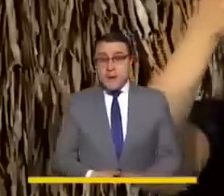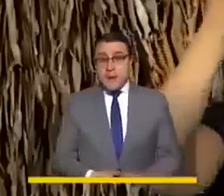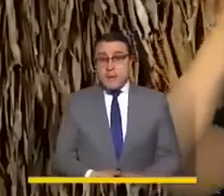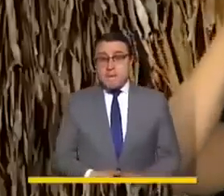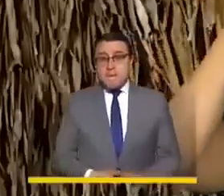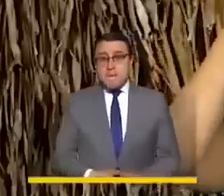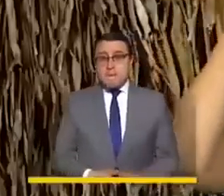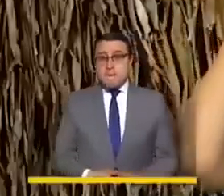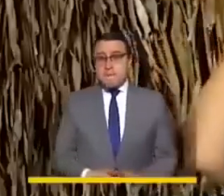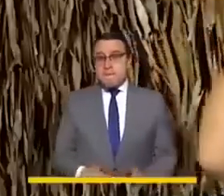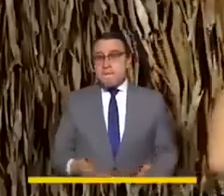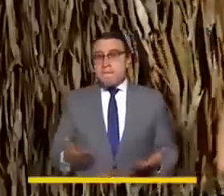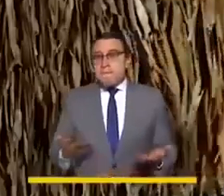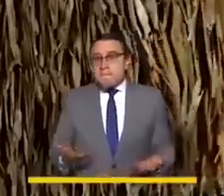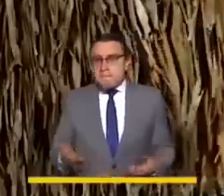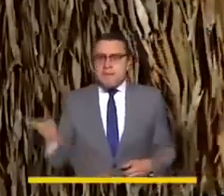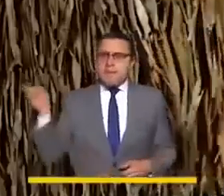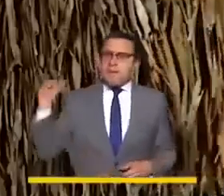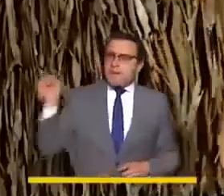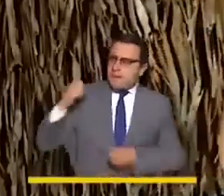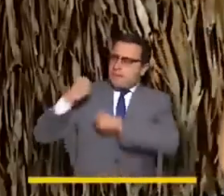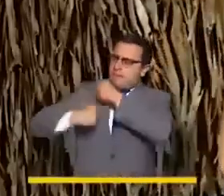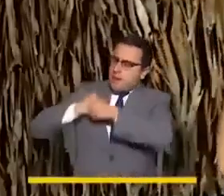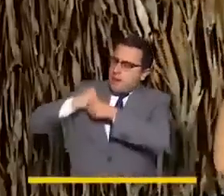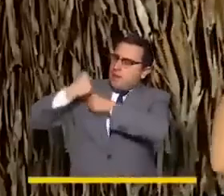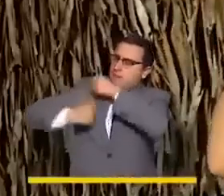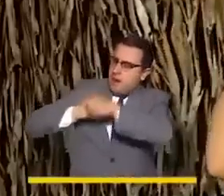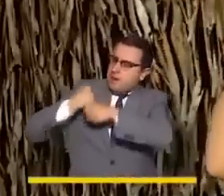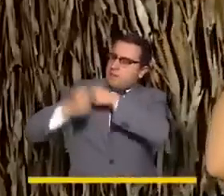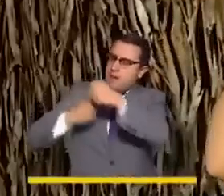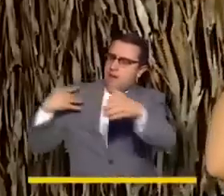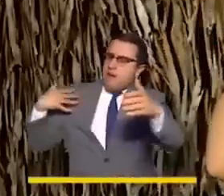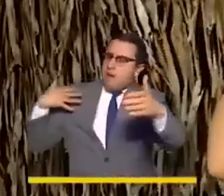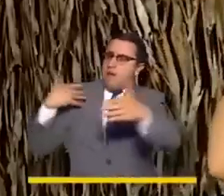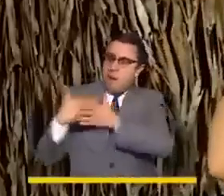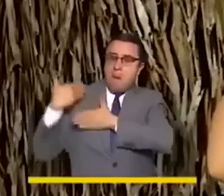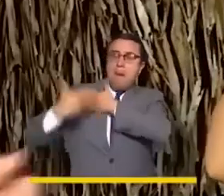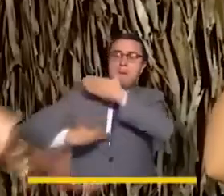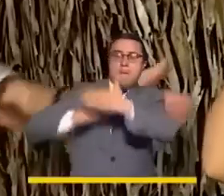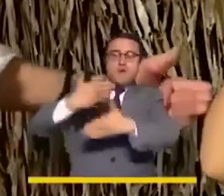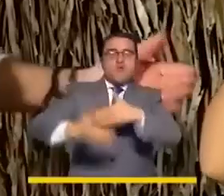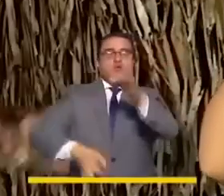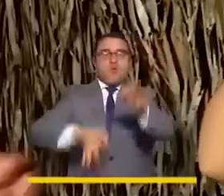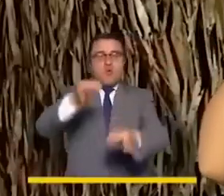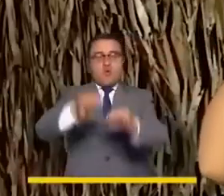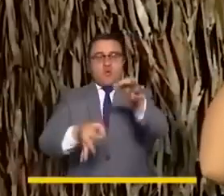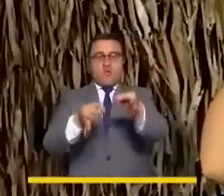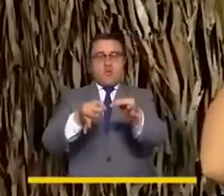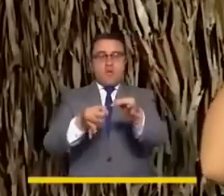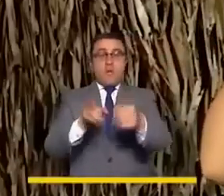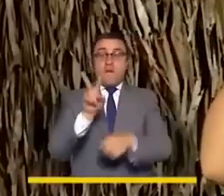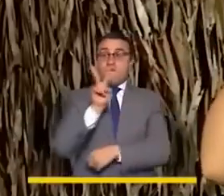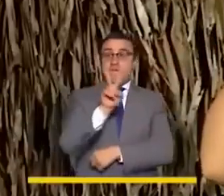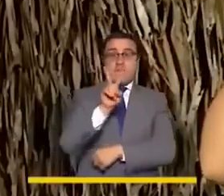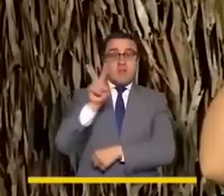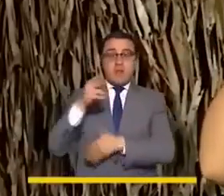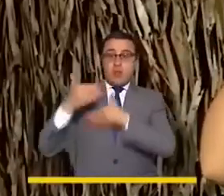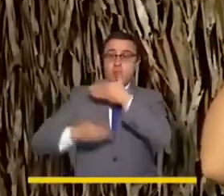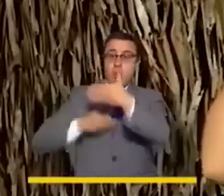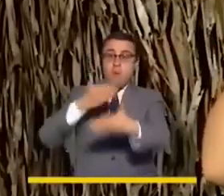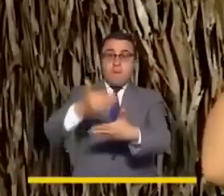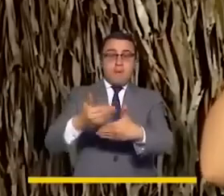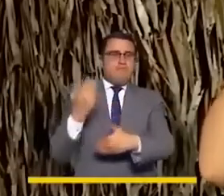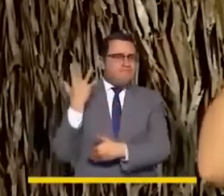Bueno, pasaron los años y los procesos judiciales, 22 acabo de escuchar,